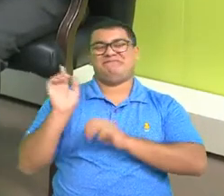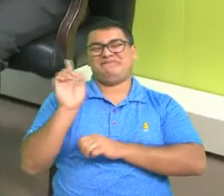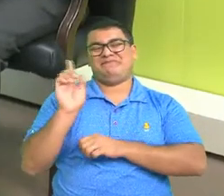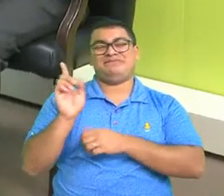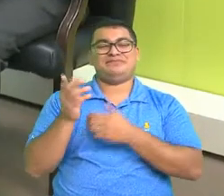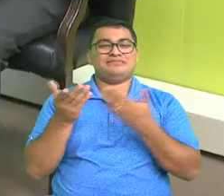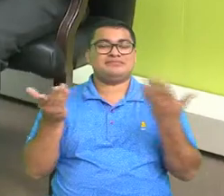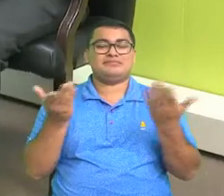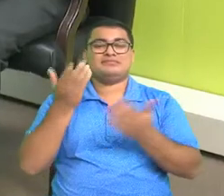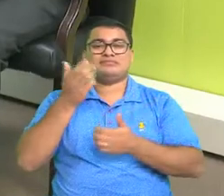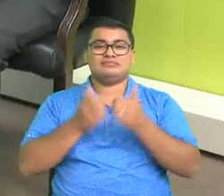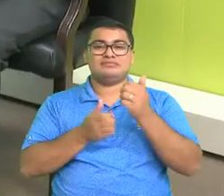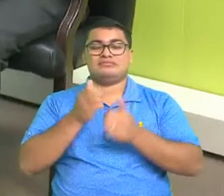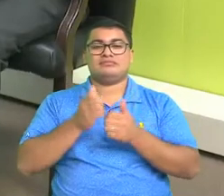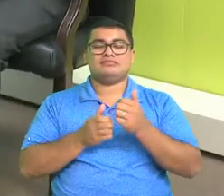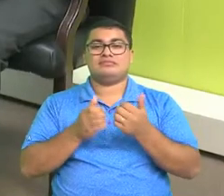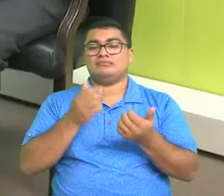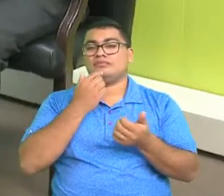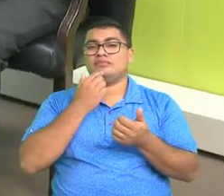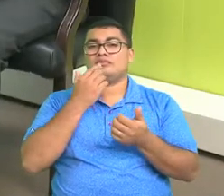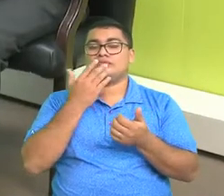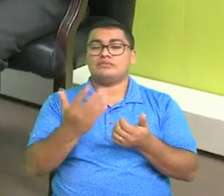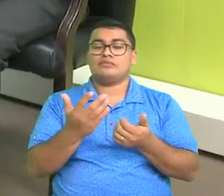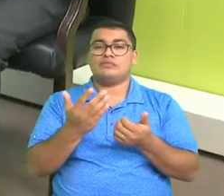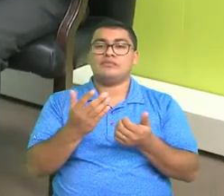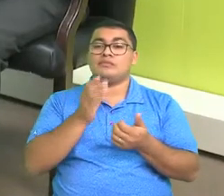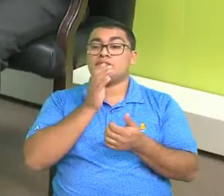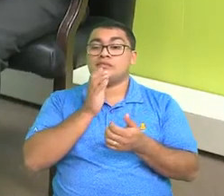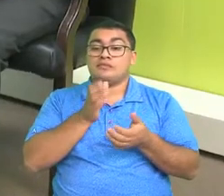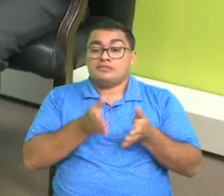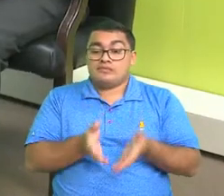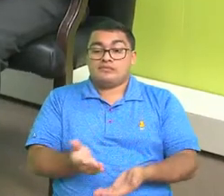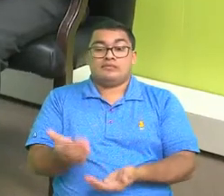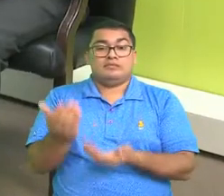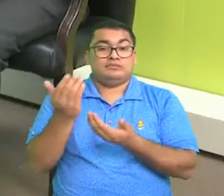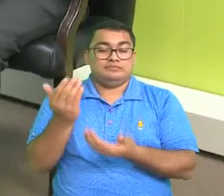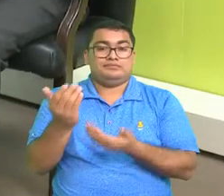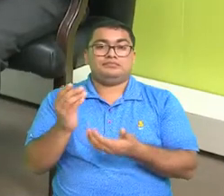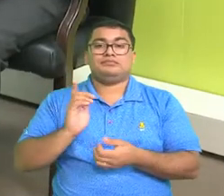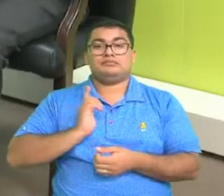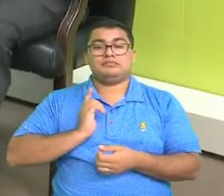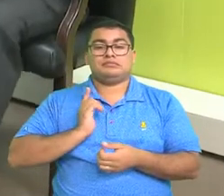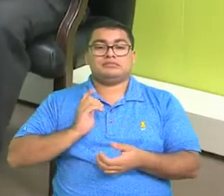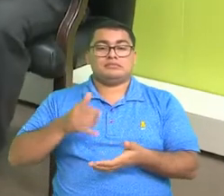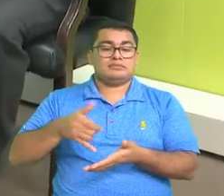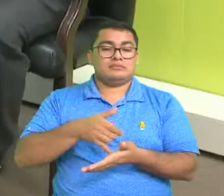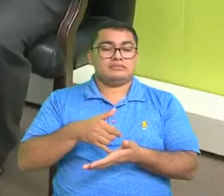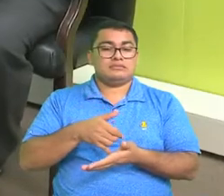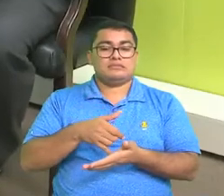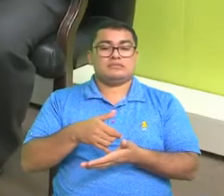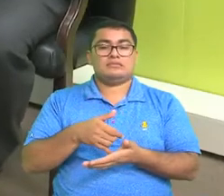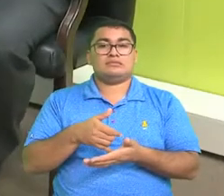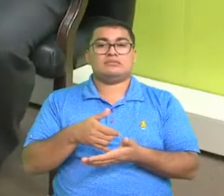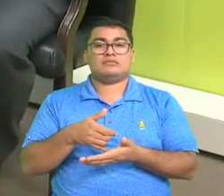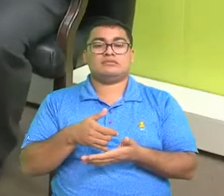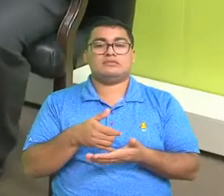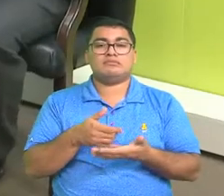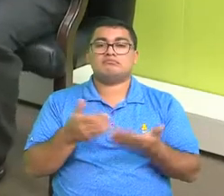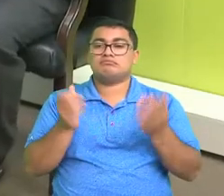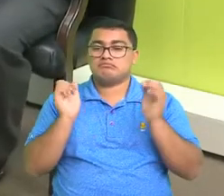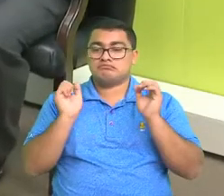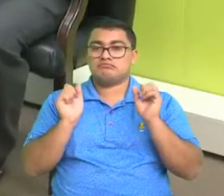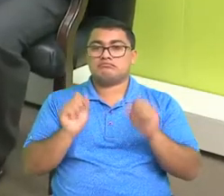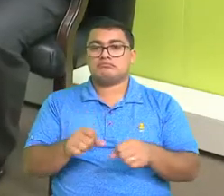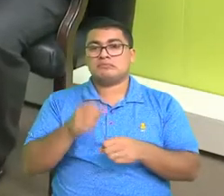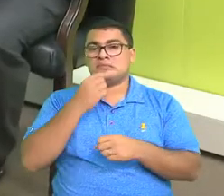¿verdad? Se da frecuentemente porque el niño cuando nace tiene una deficiencia enzimática parcial y es